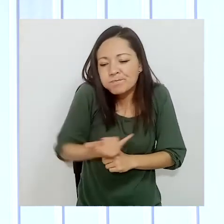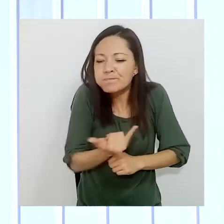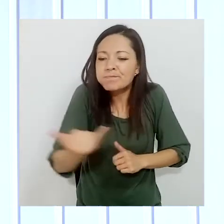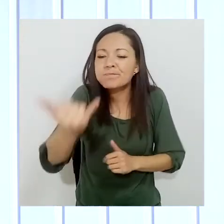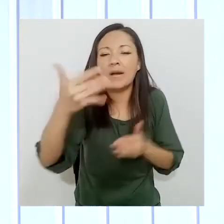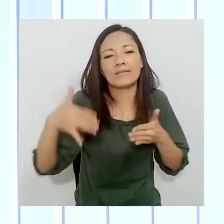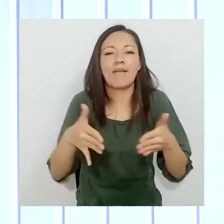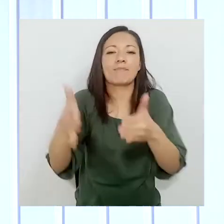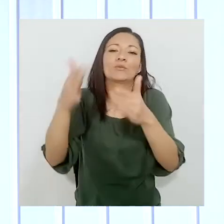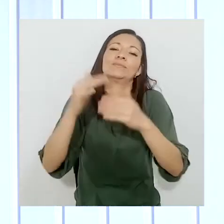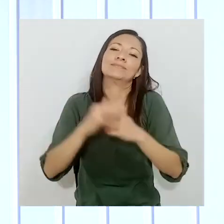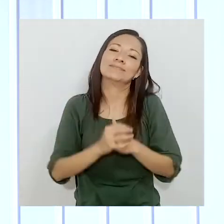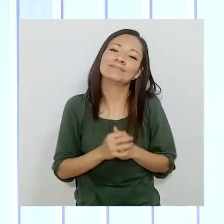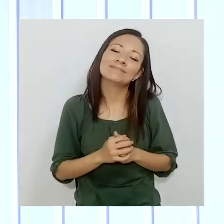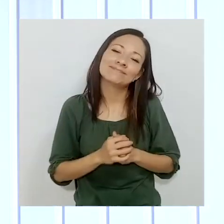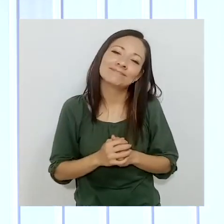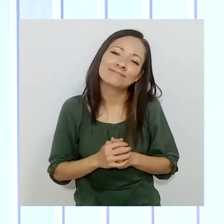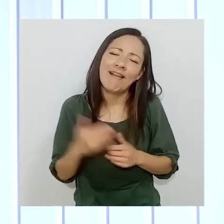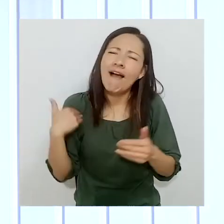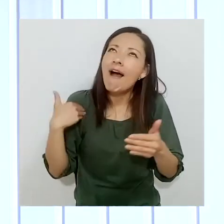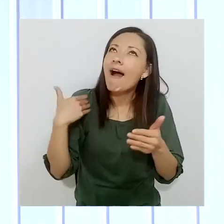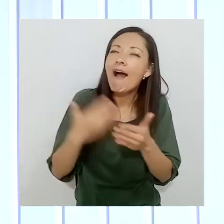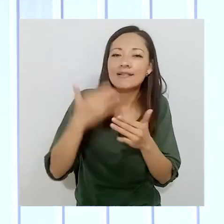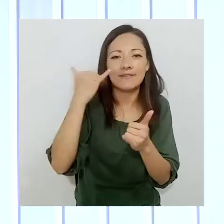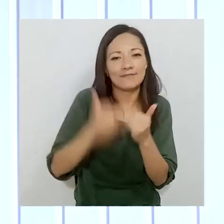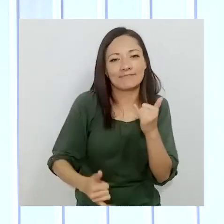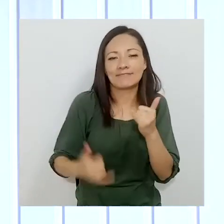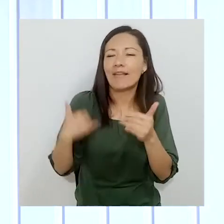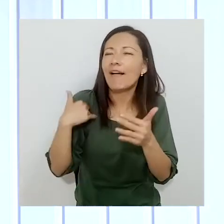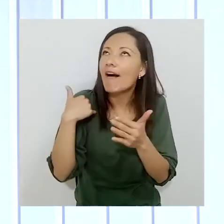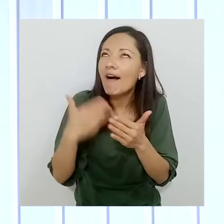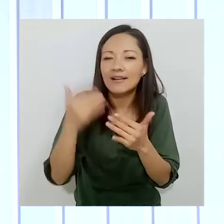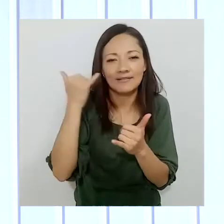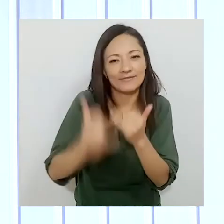en Juan 14. Hasta el fin. Hasta el fin estaré con ustedes.